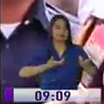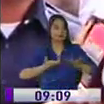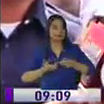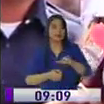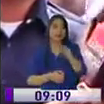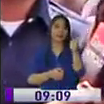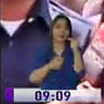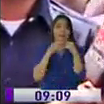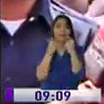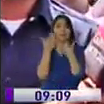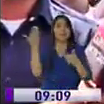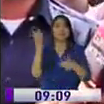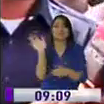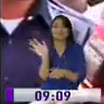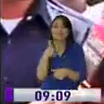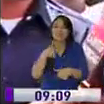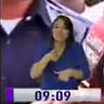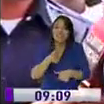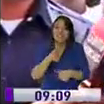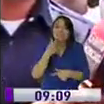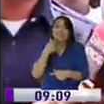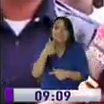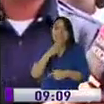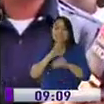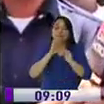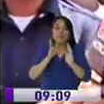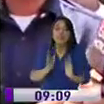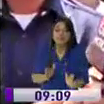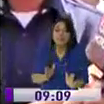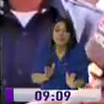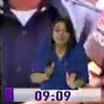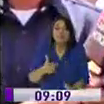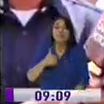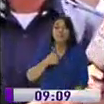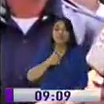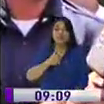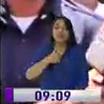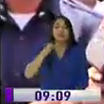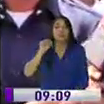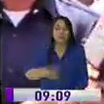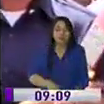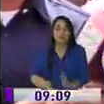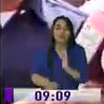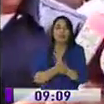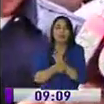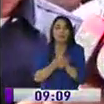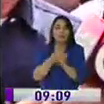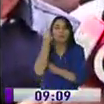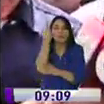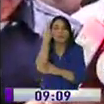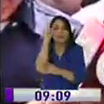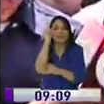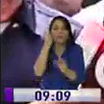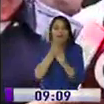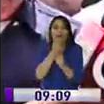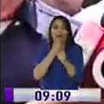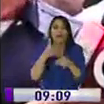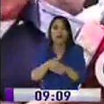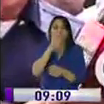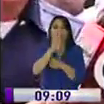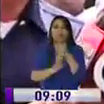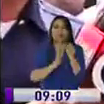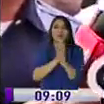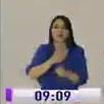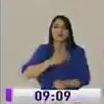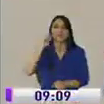tiendas políticas. Yo estoy aquí para decirle a los ecuatorianos que tengo la capacidad para crear 1 millón de empleos durante 4 años de